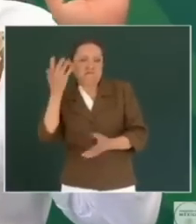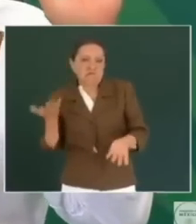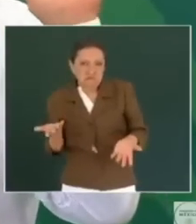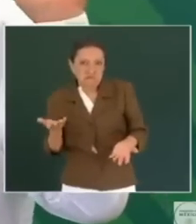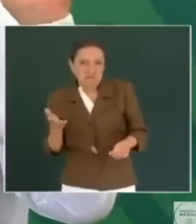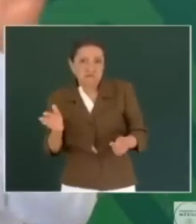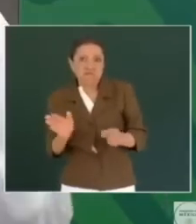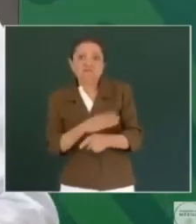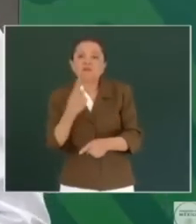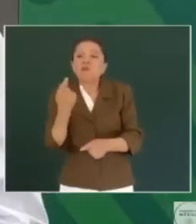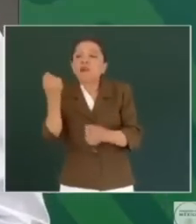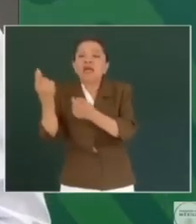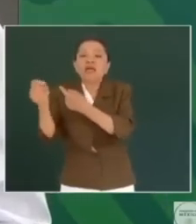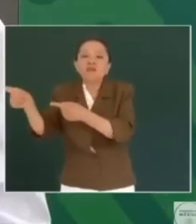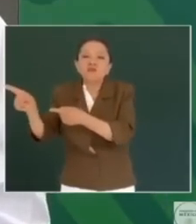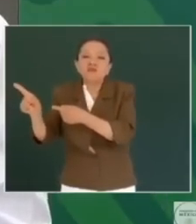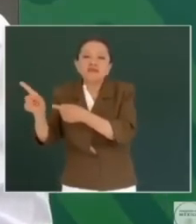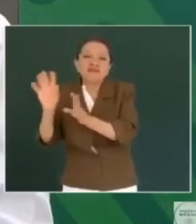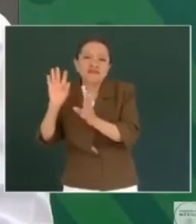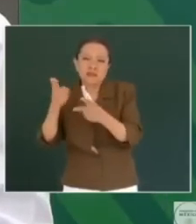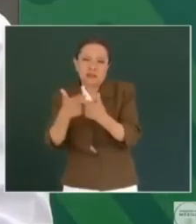lo vamos a analizar,